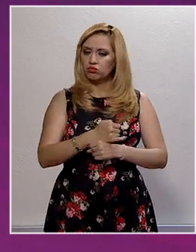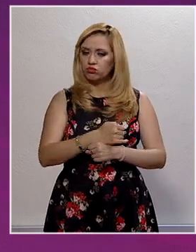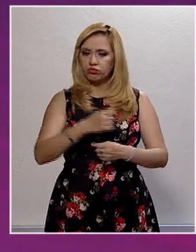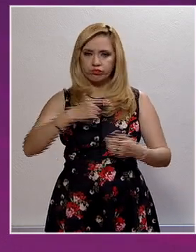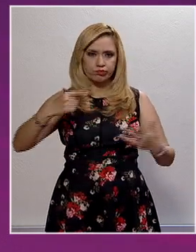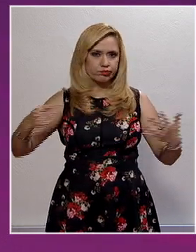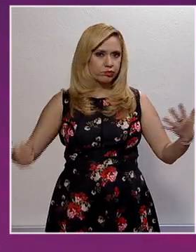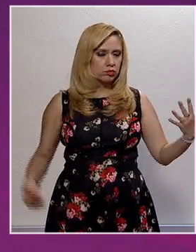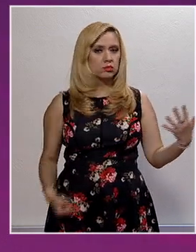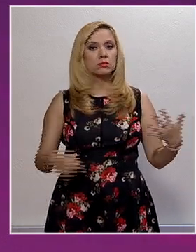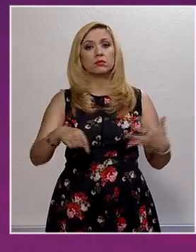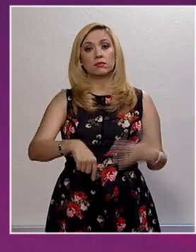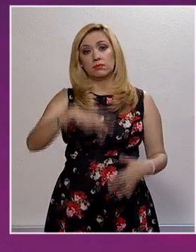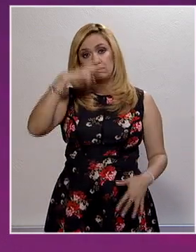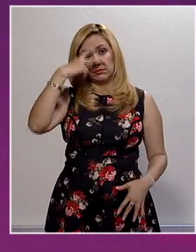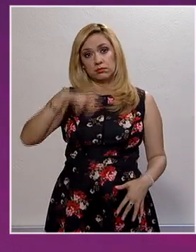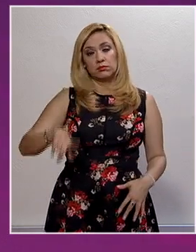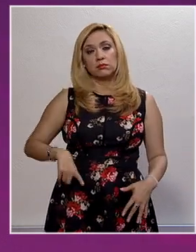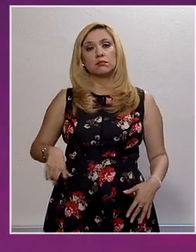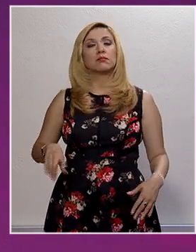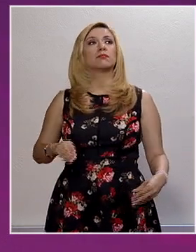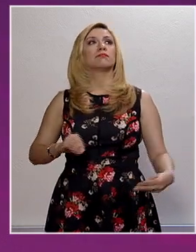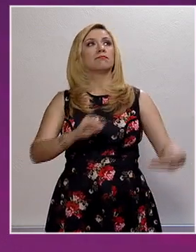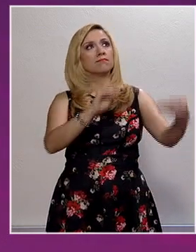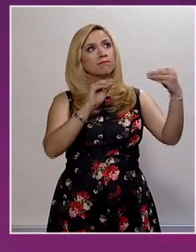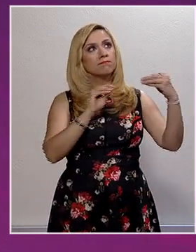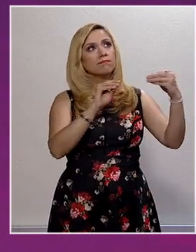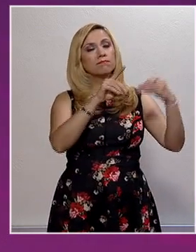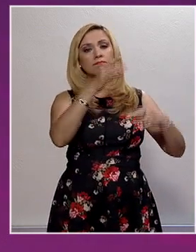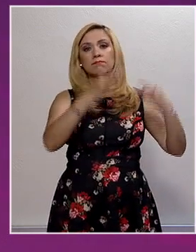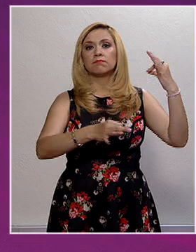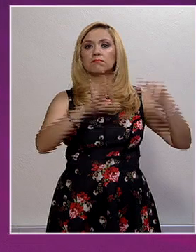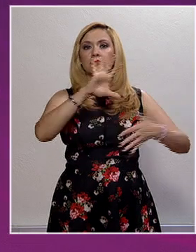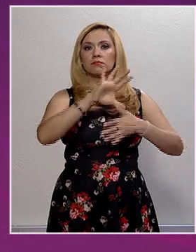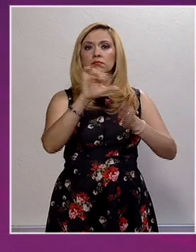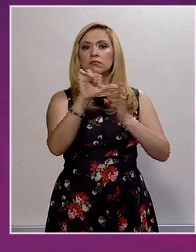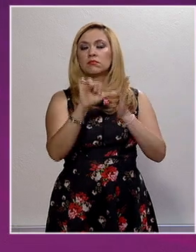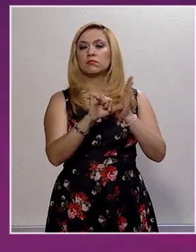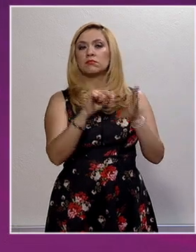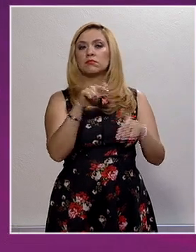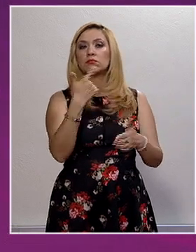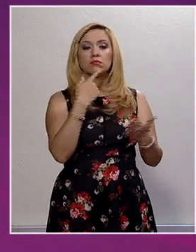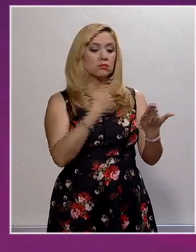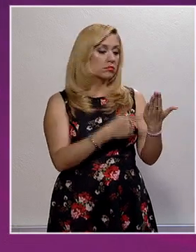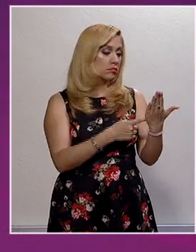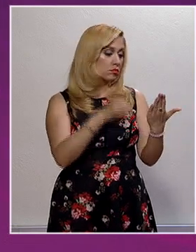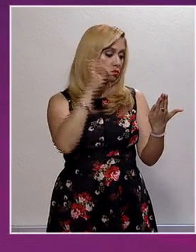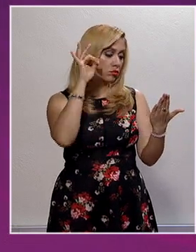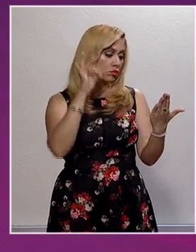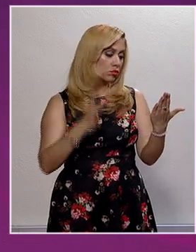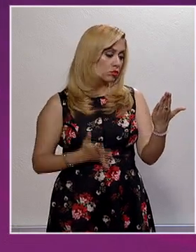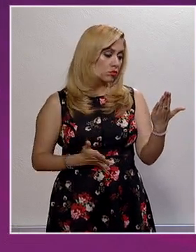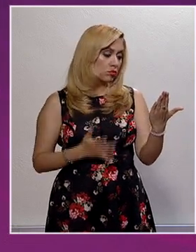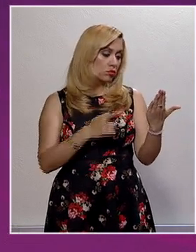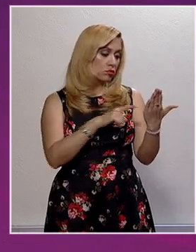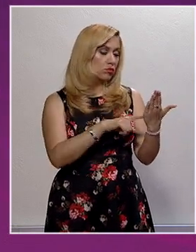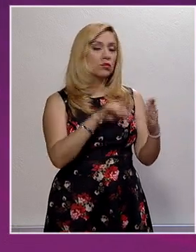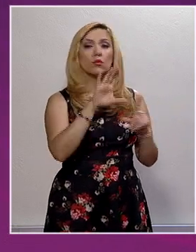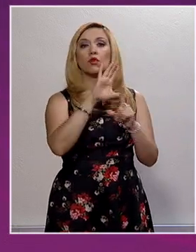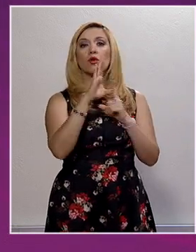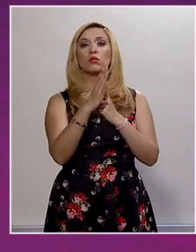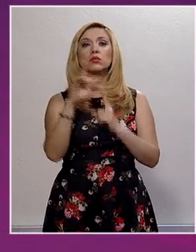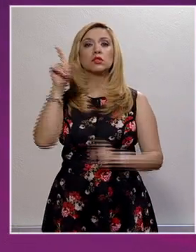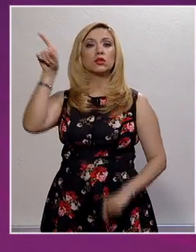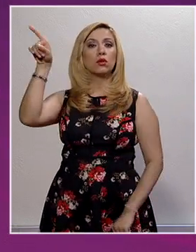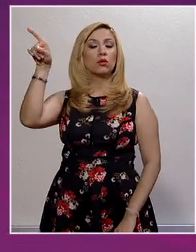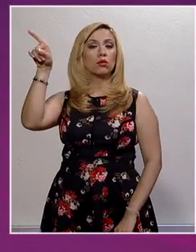el Estado mexicano alegó ante la Corte Interamericana que como el artículo 12 solo se refiere explícitamente a la comisión y